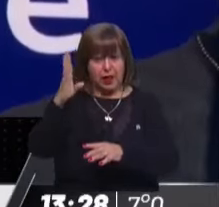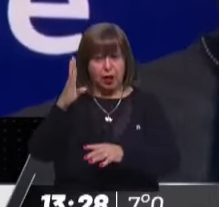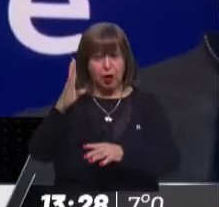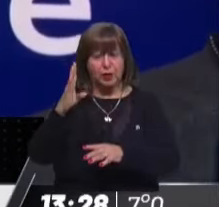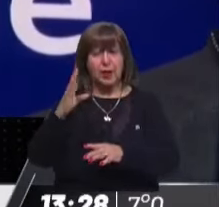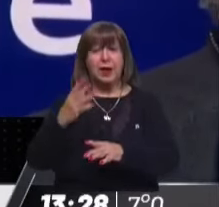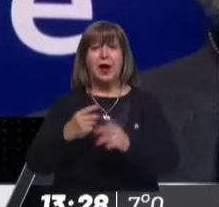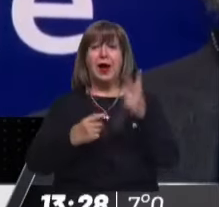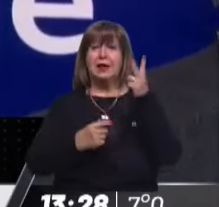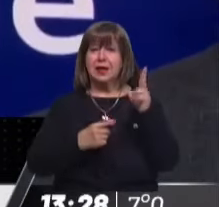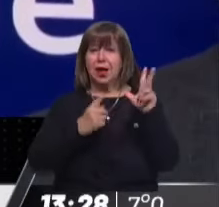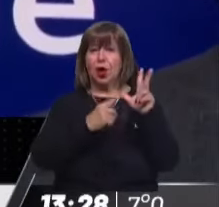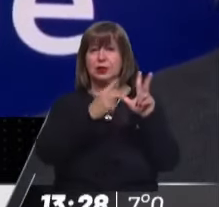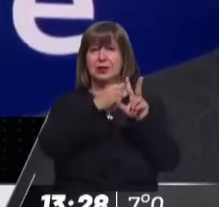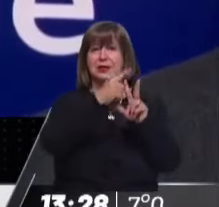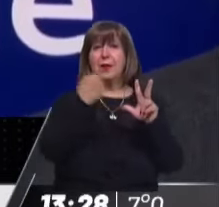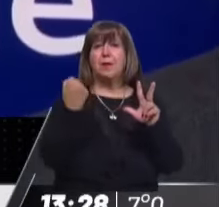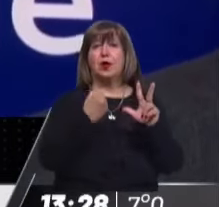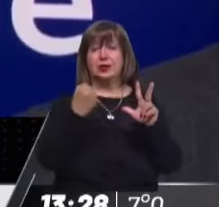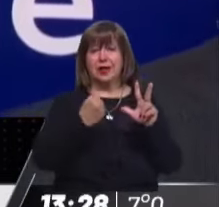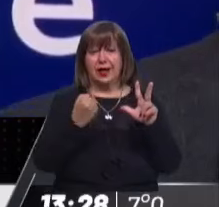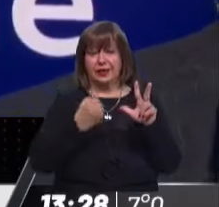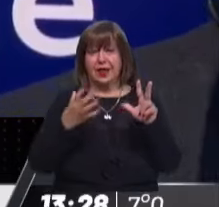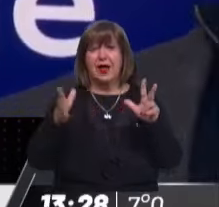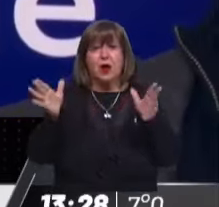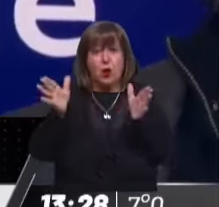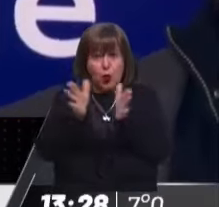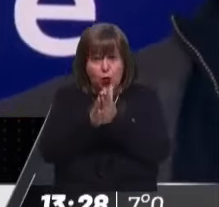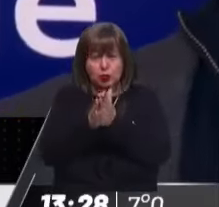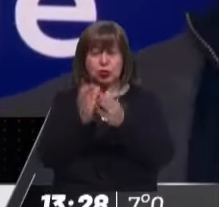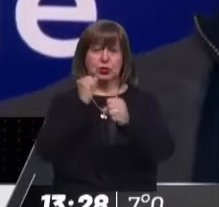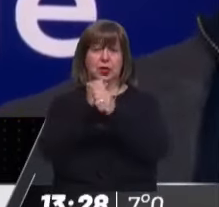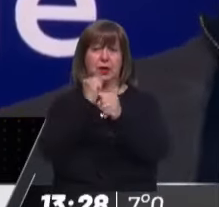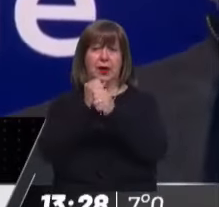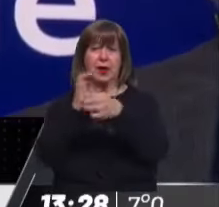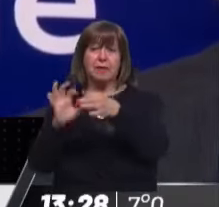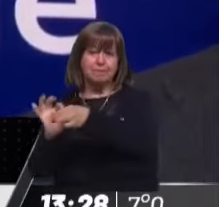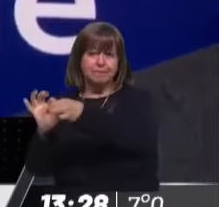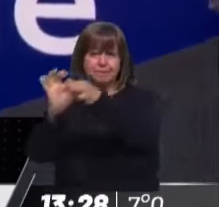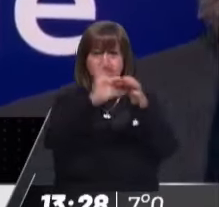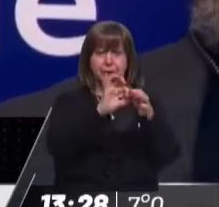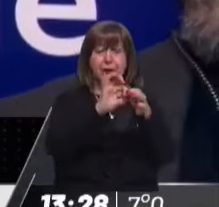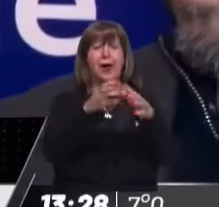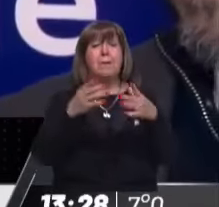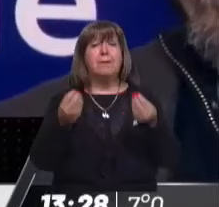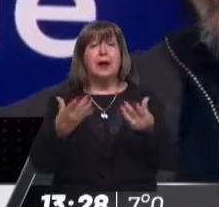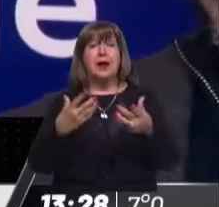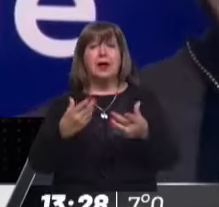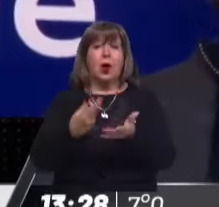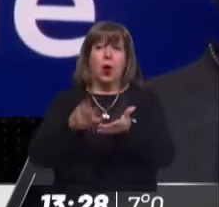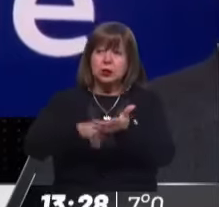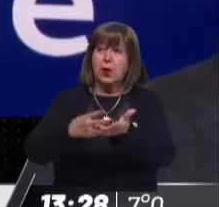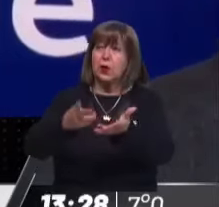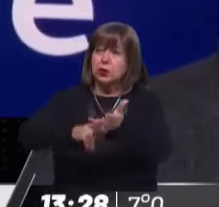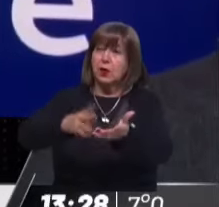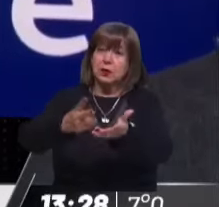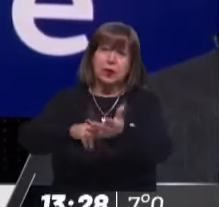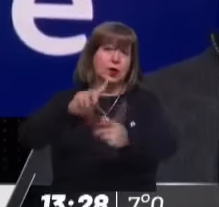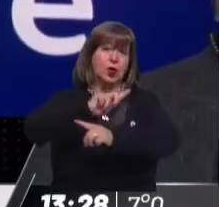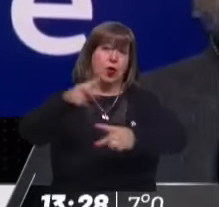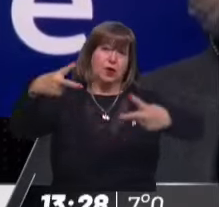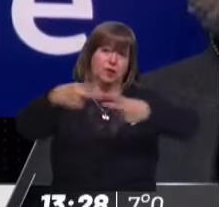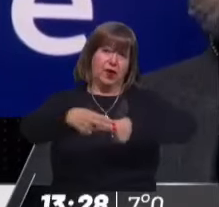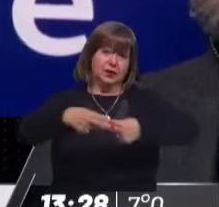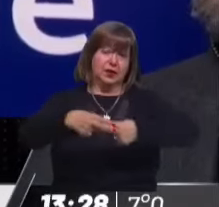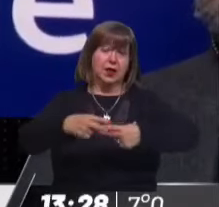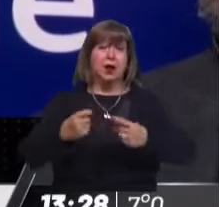Somos 3 patas que tenemos que trabajar de manera coordinada para evitar que esto se repita. Porque si unos van por un